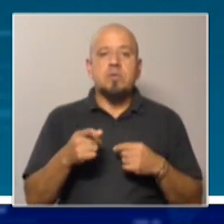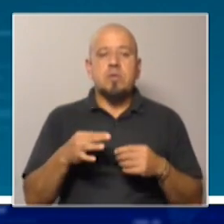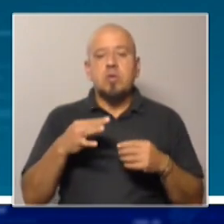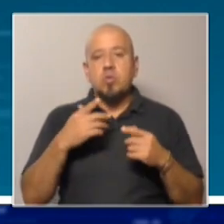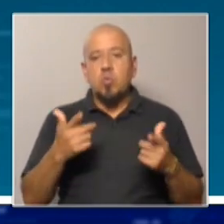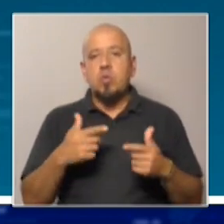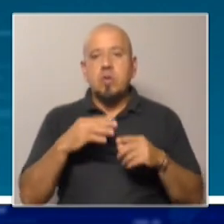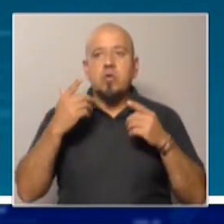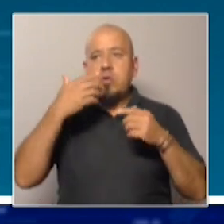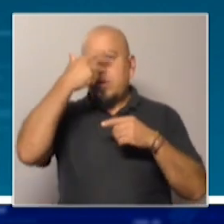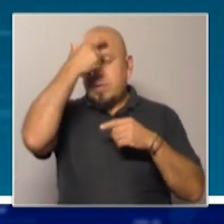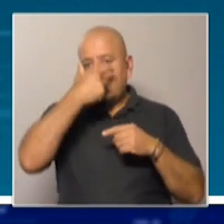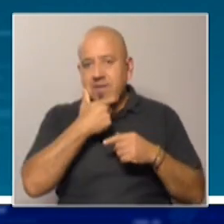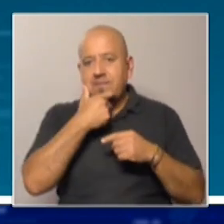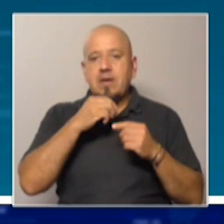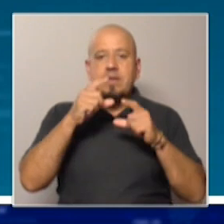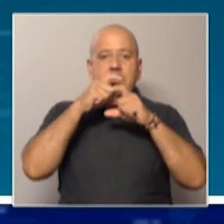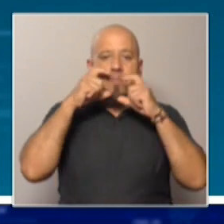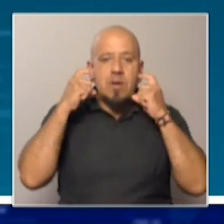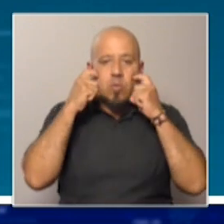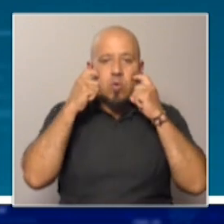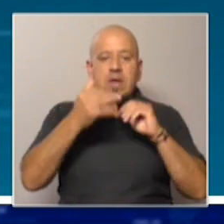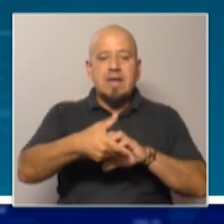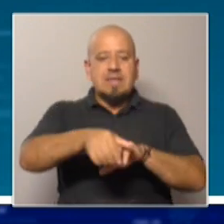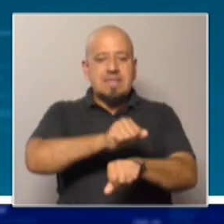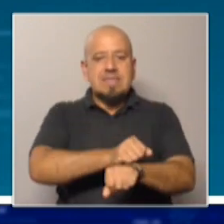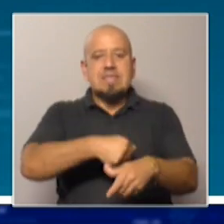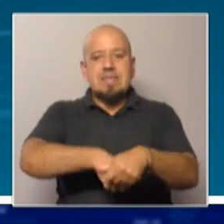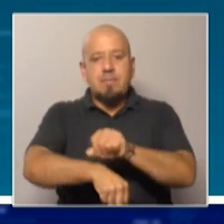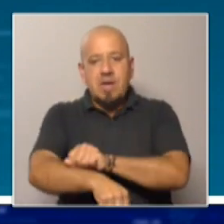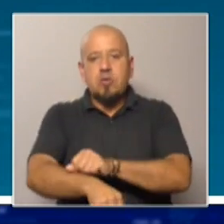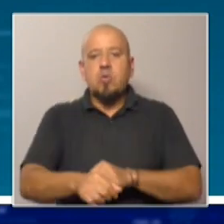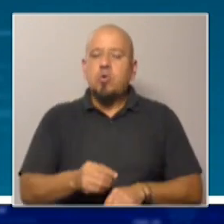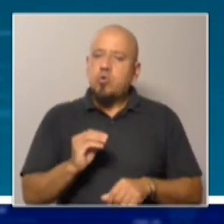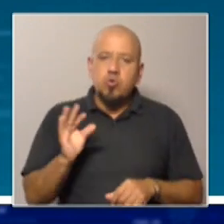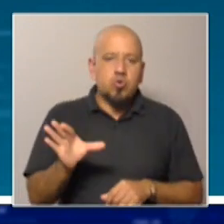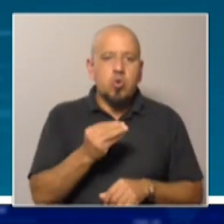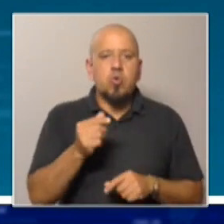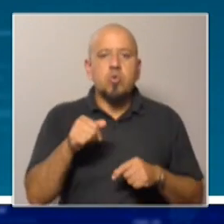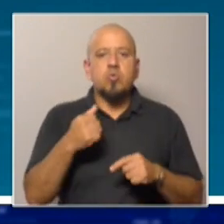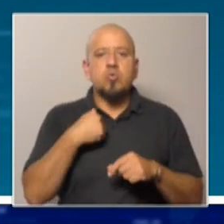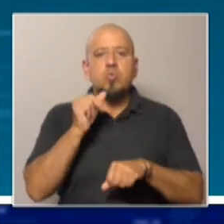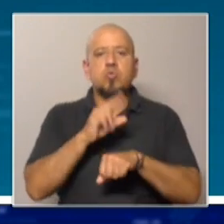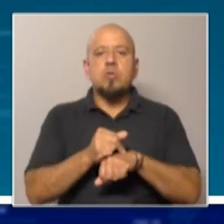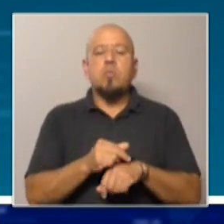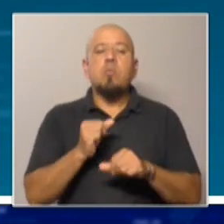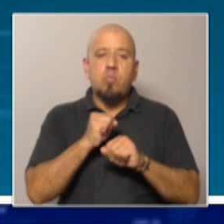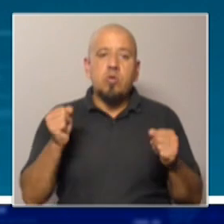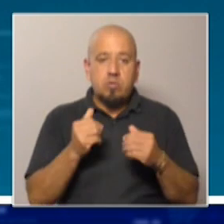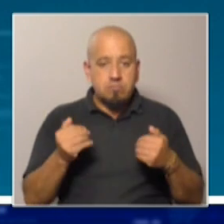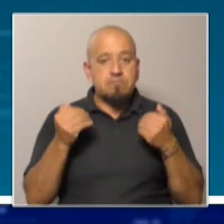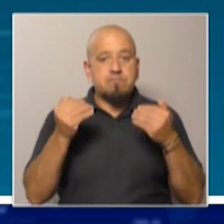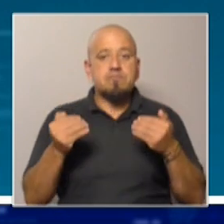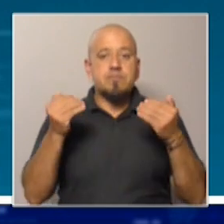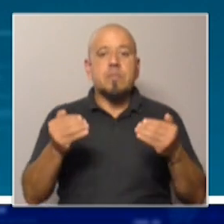túnica, escafandra, tapabocas, zapatón, bueno, todo lo que utilizamos, lo hemos ido superando y hoy en